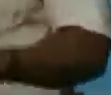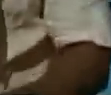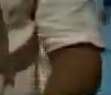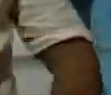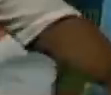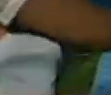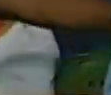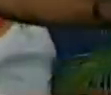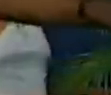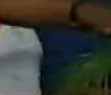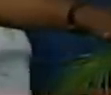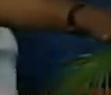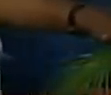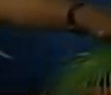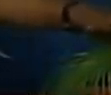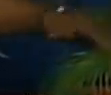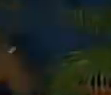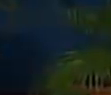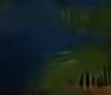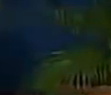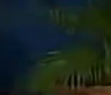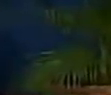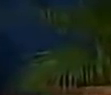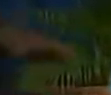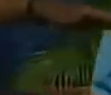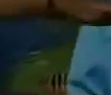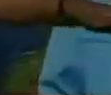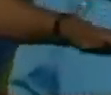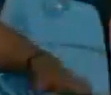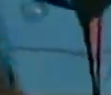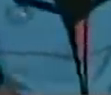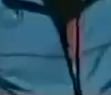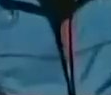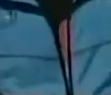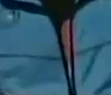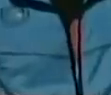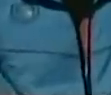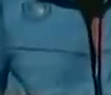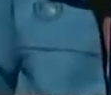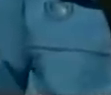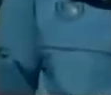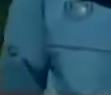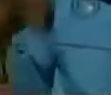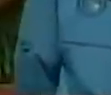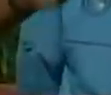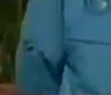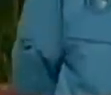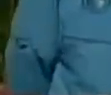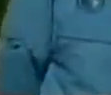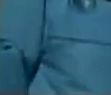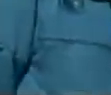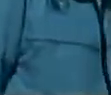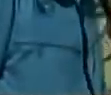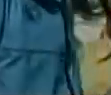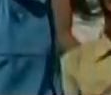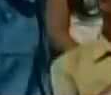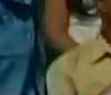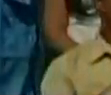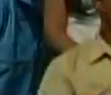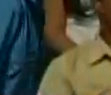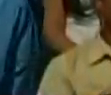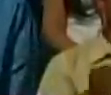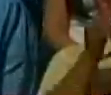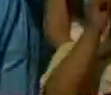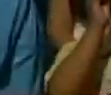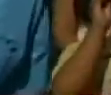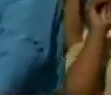sería muy fácil sentarnos con el Fondo Monetario, sentarnos con el Banco Mundial y decirle, bueno, dennos las divisas